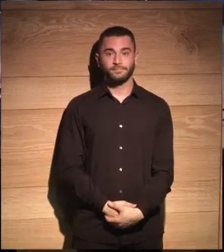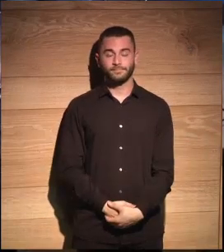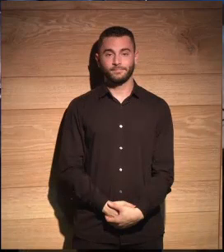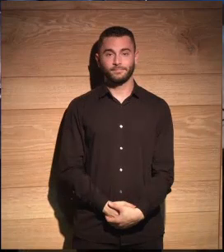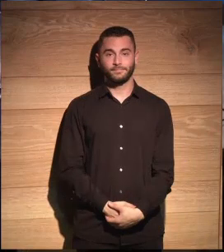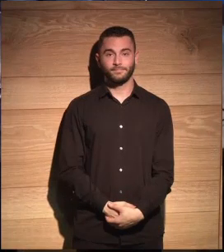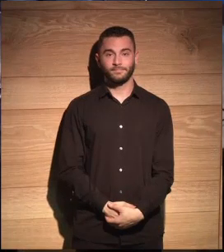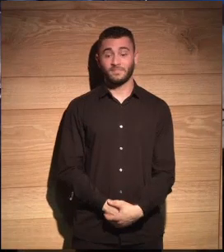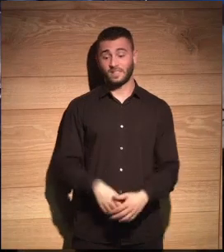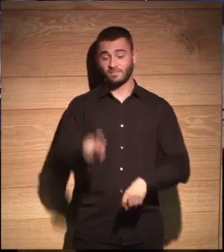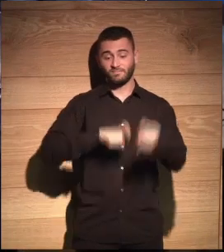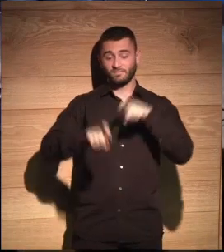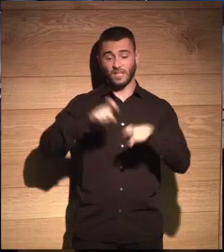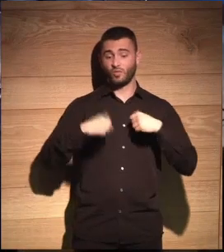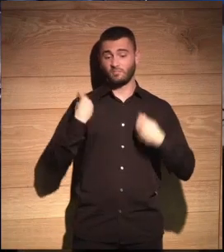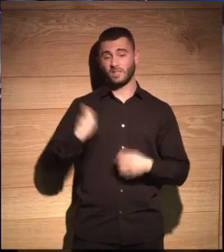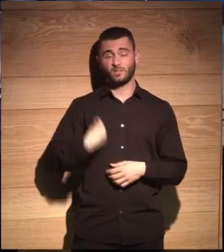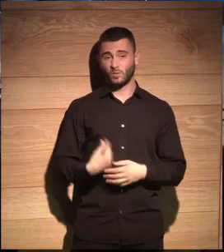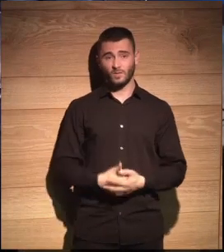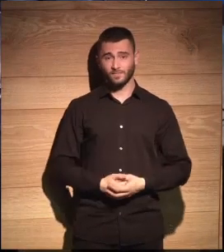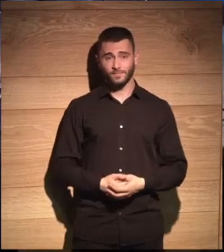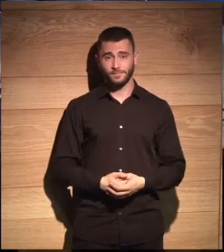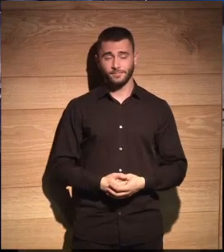Es un poco volver a lo mismo.